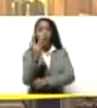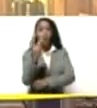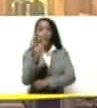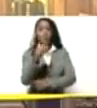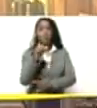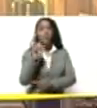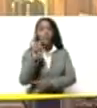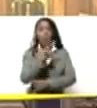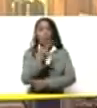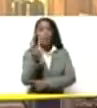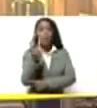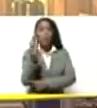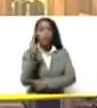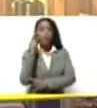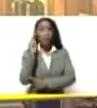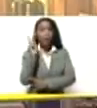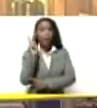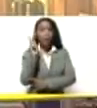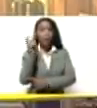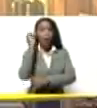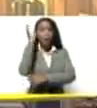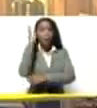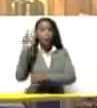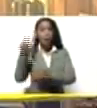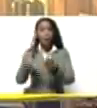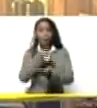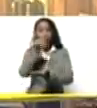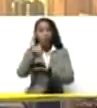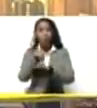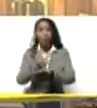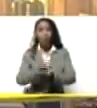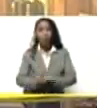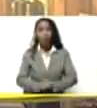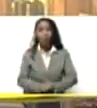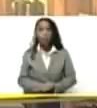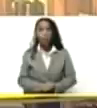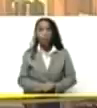vicepresidentes ese diálogo amplio